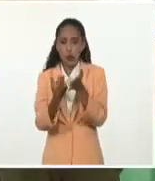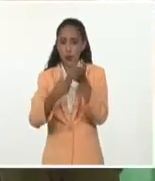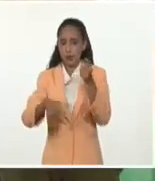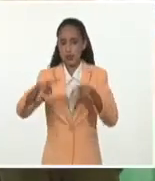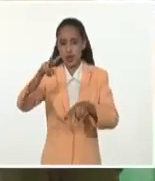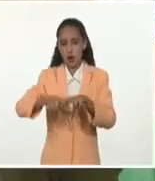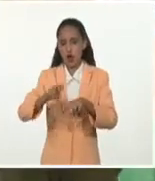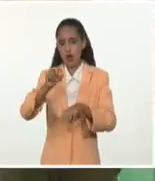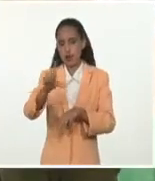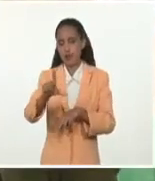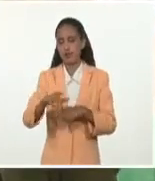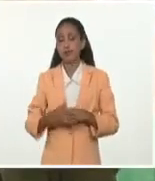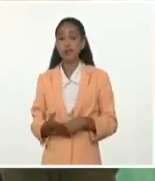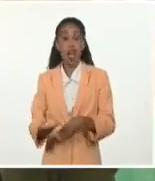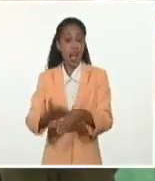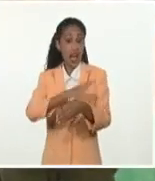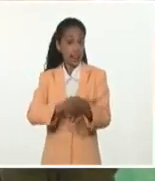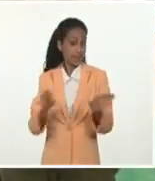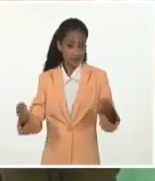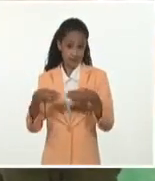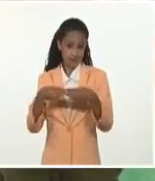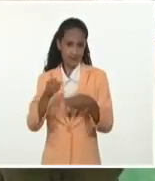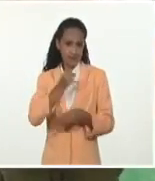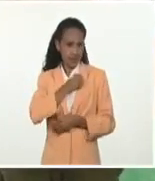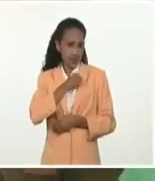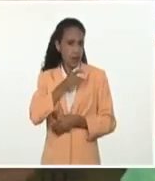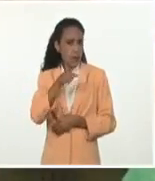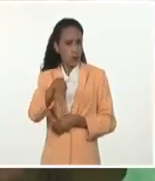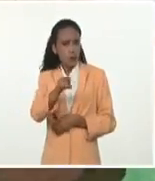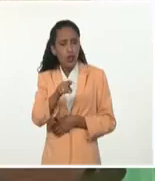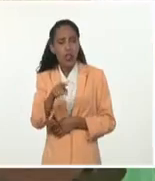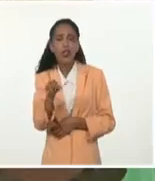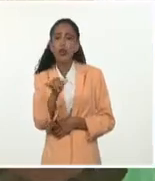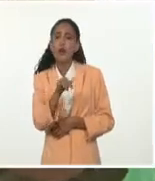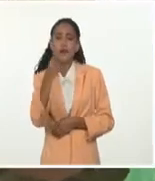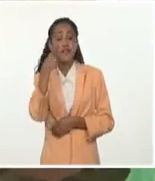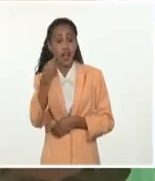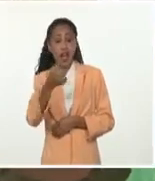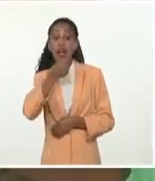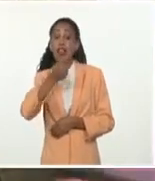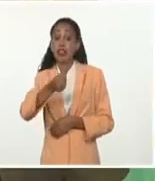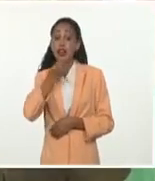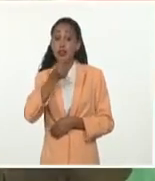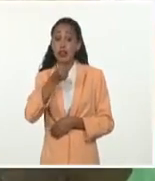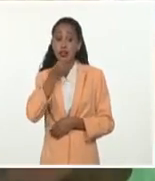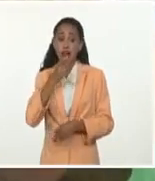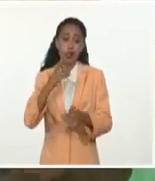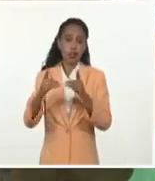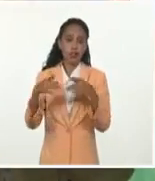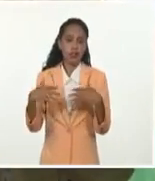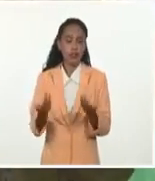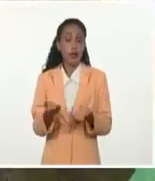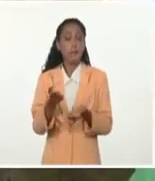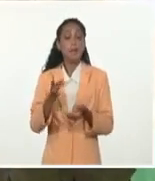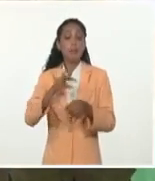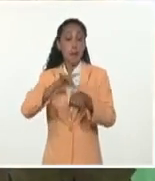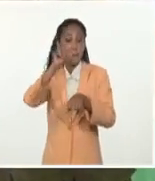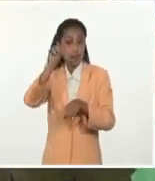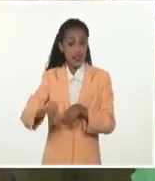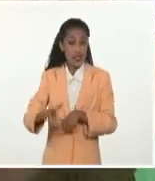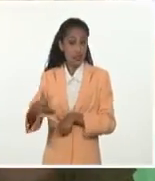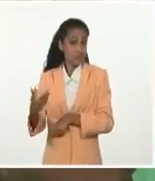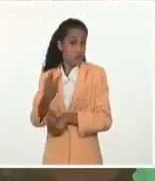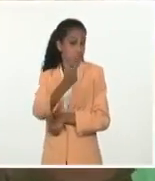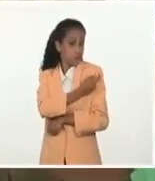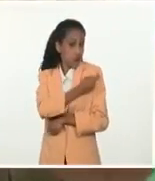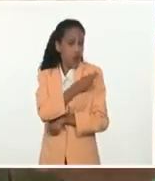de concluir este contacto, también queremos poner a disposición de ustedes una entrevista que pudimos contactar también con pacientes vacunados